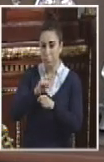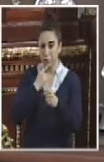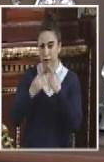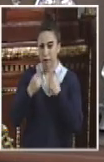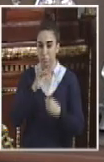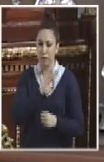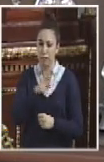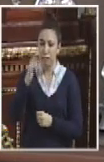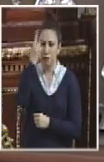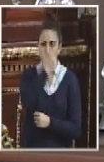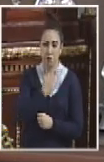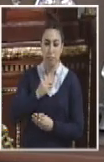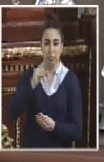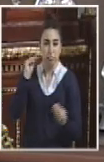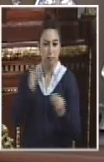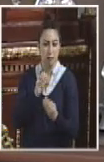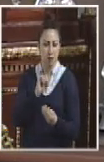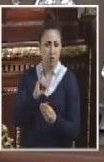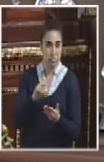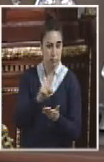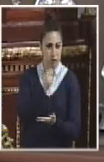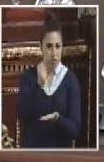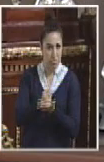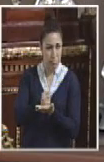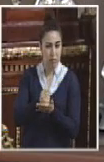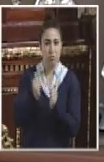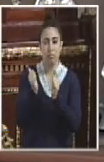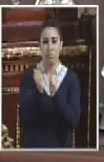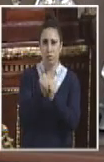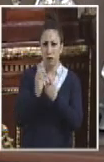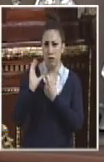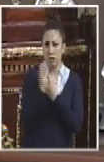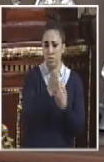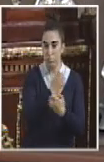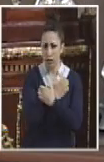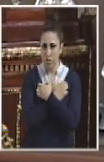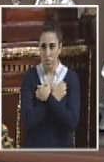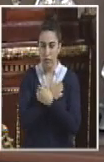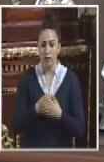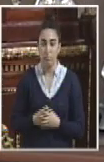diario de los debates y se turnará para su análisis y dictamen a la Comisión de Educación.